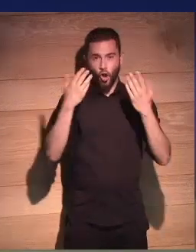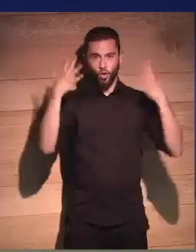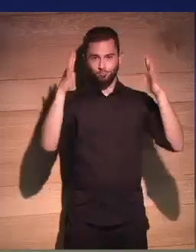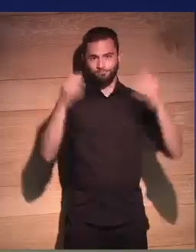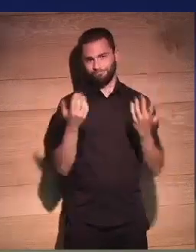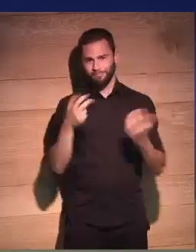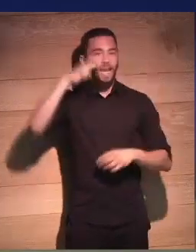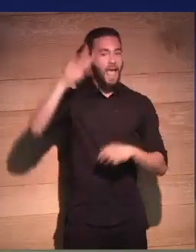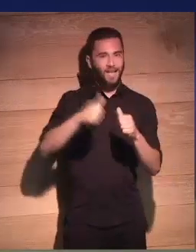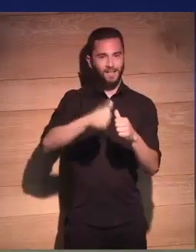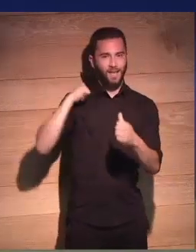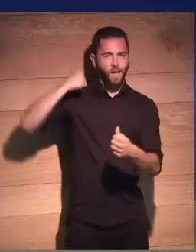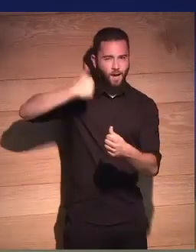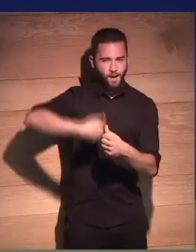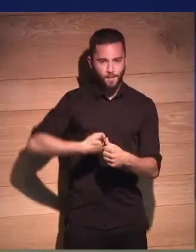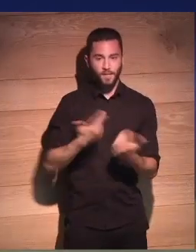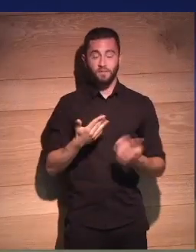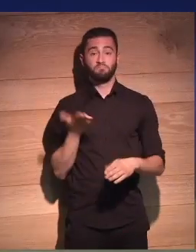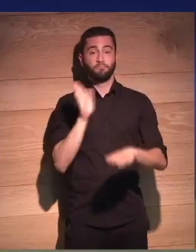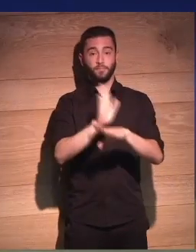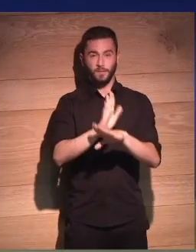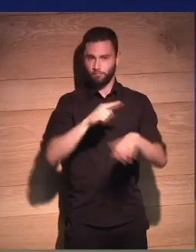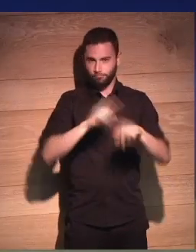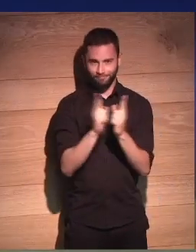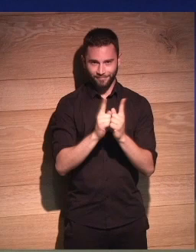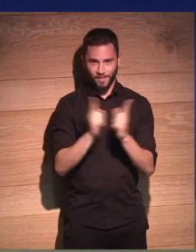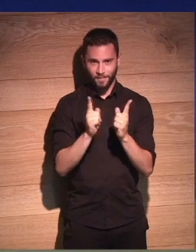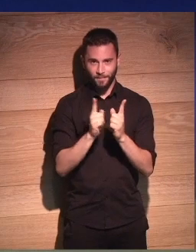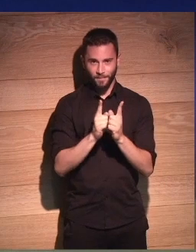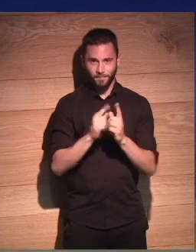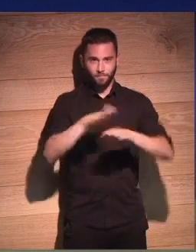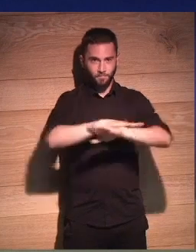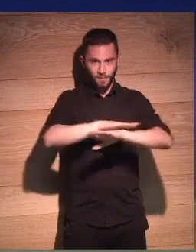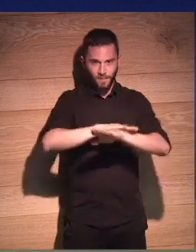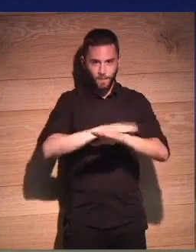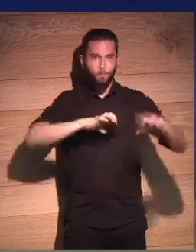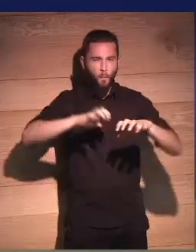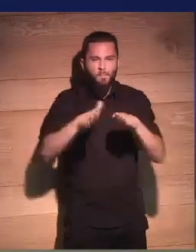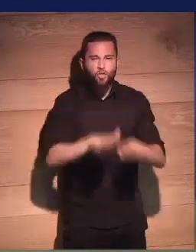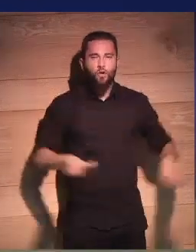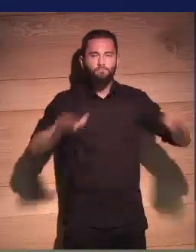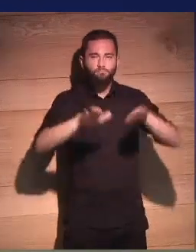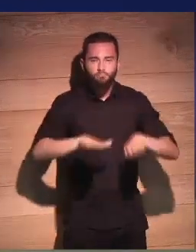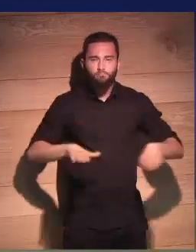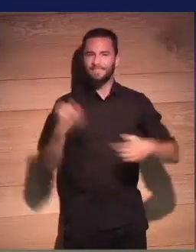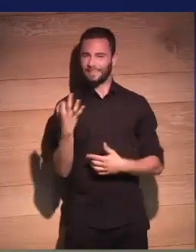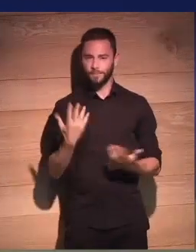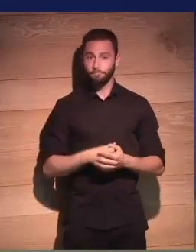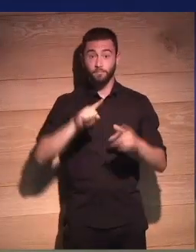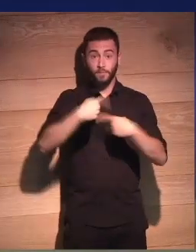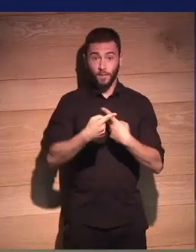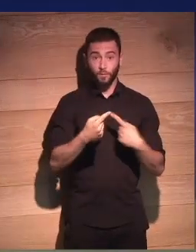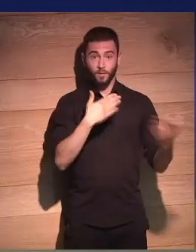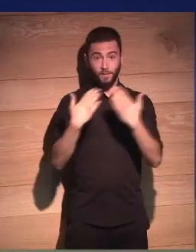y va a presentarnos brevemente las bases del movimiento slow, y después va a conversar